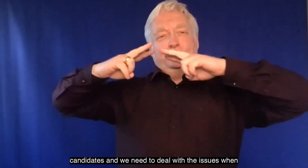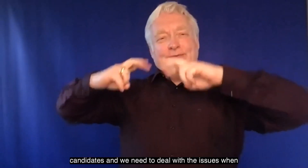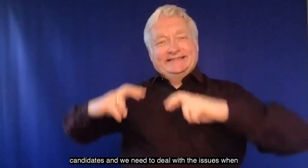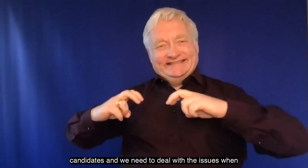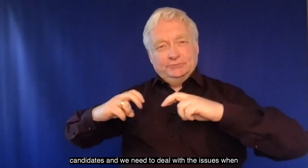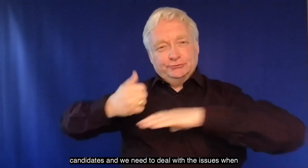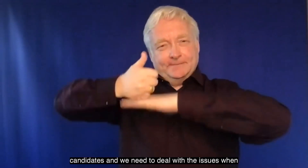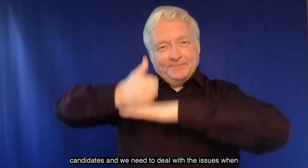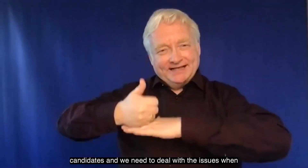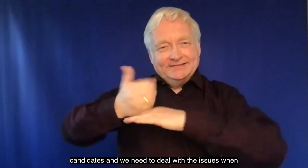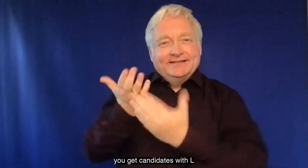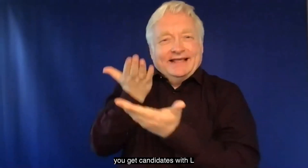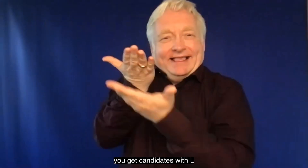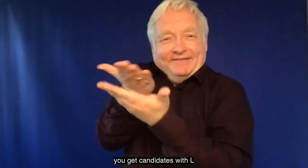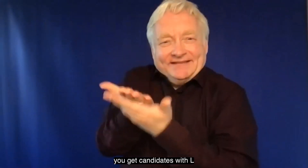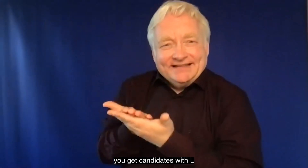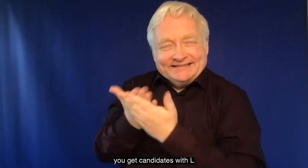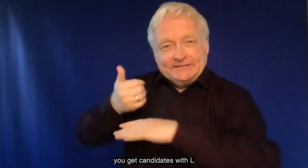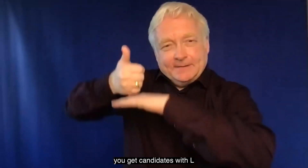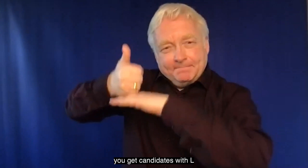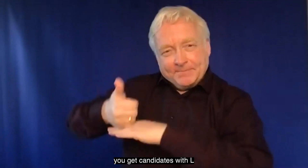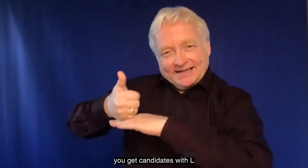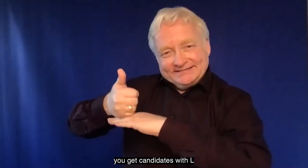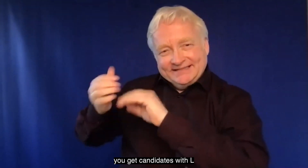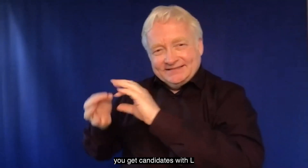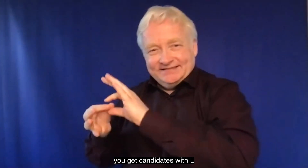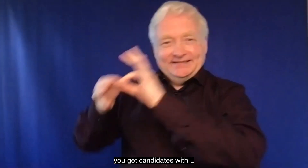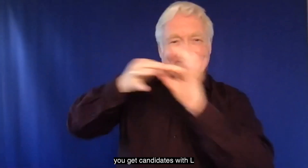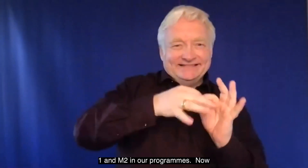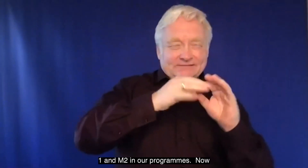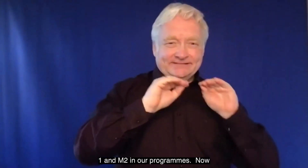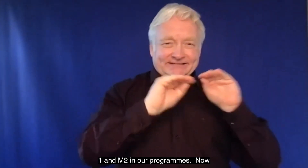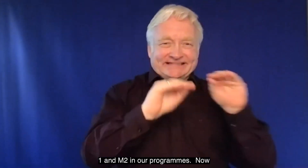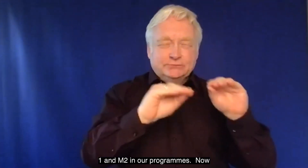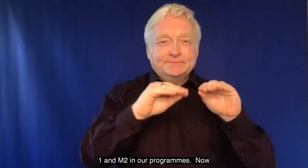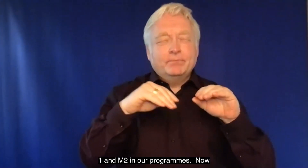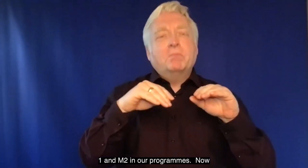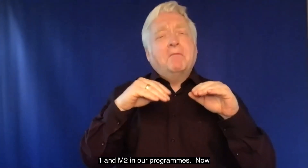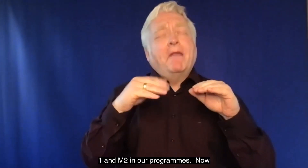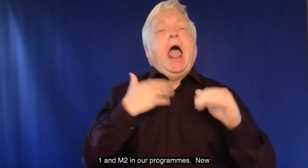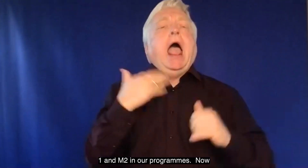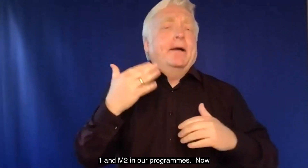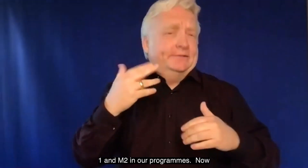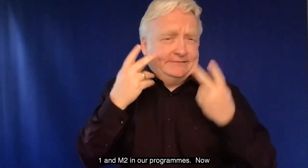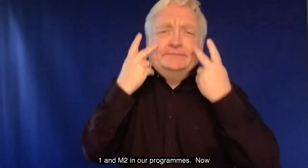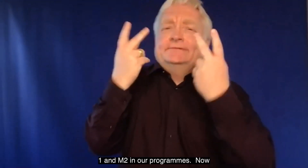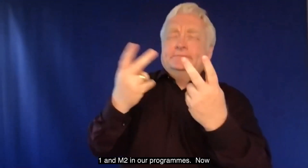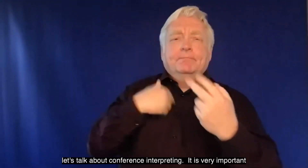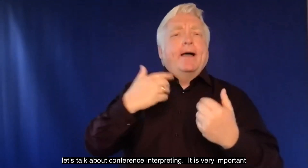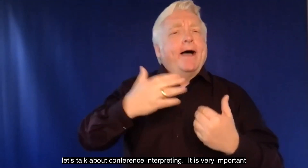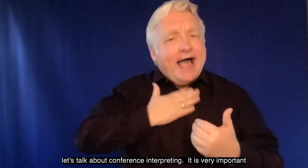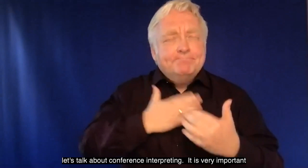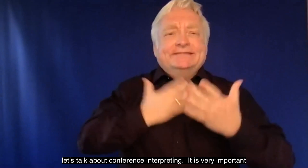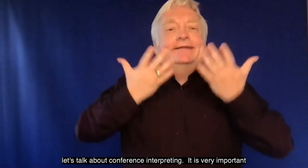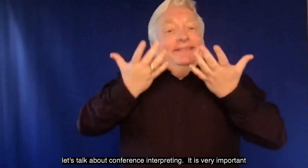Hablamos de interpretación de conferencias y de alto nivel, pero algo que nos parece muy importante es que la enseñanza esté